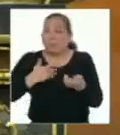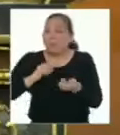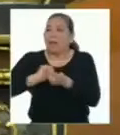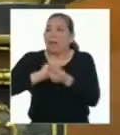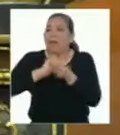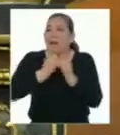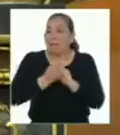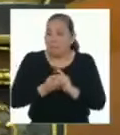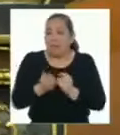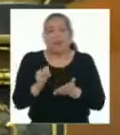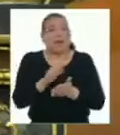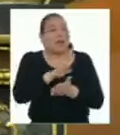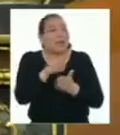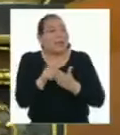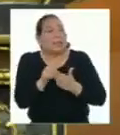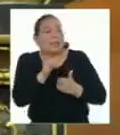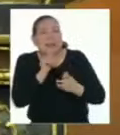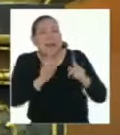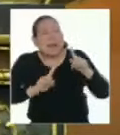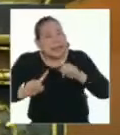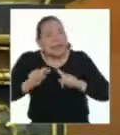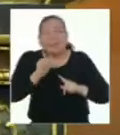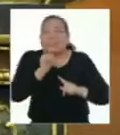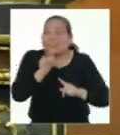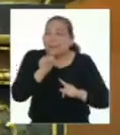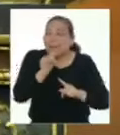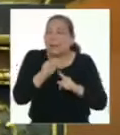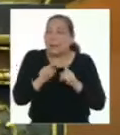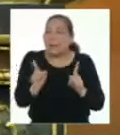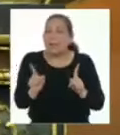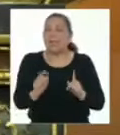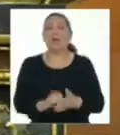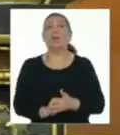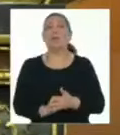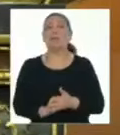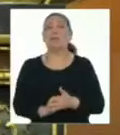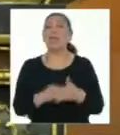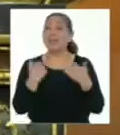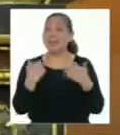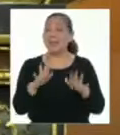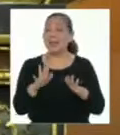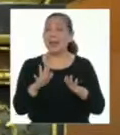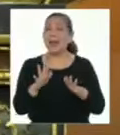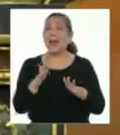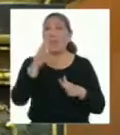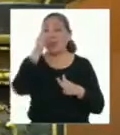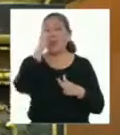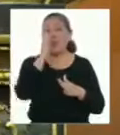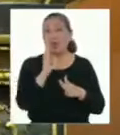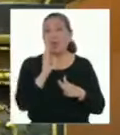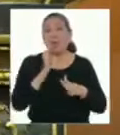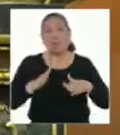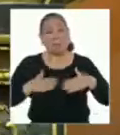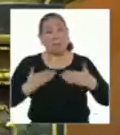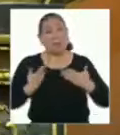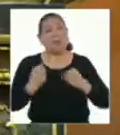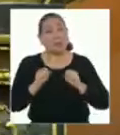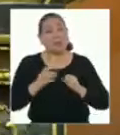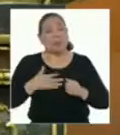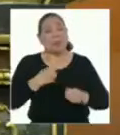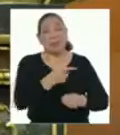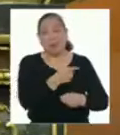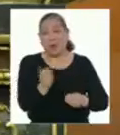transformados en aquello que todavía no somos, pero en el cual ya el Señor ha depositado la posibilidad de